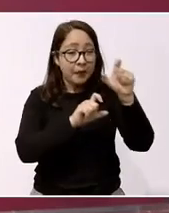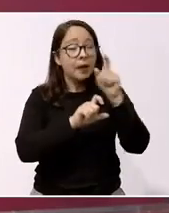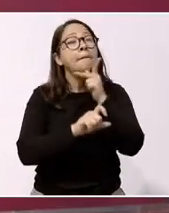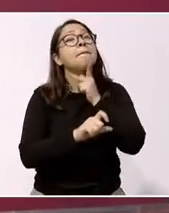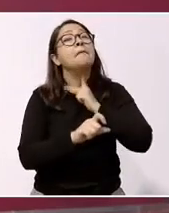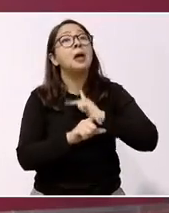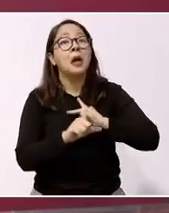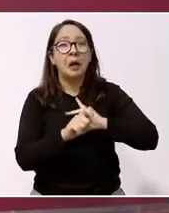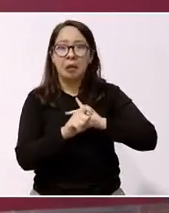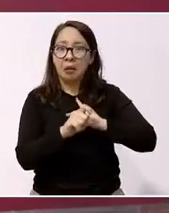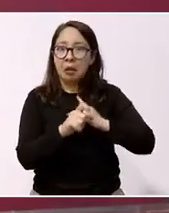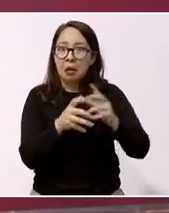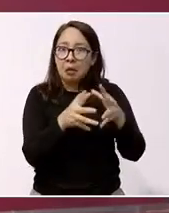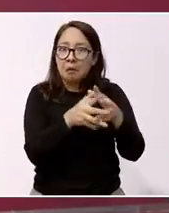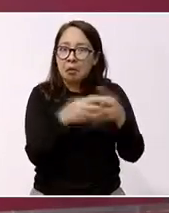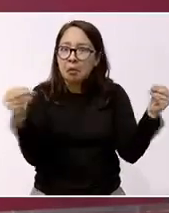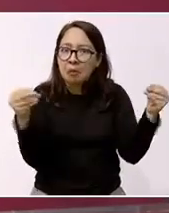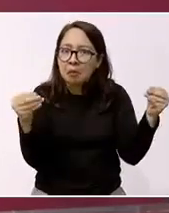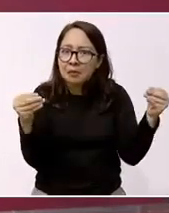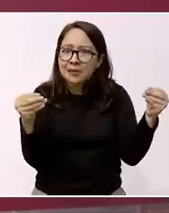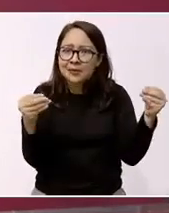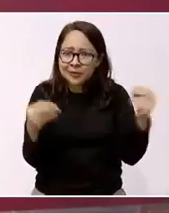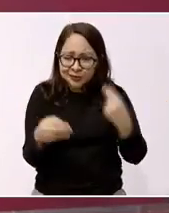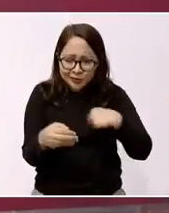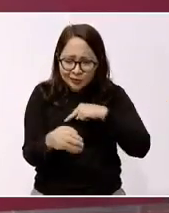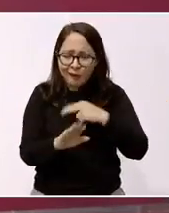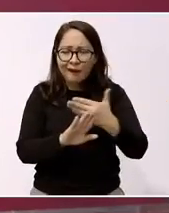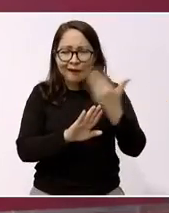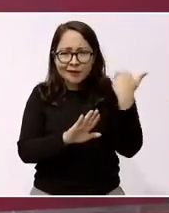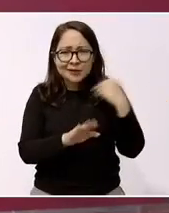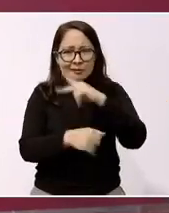los países con más desarrollo